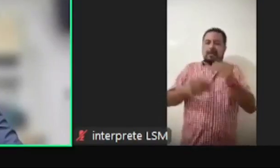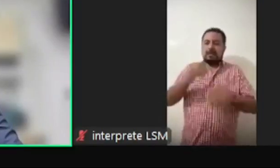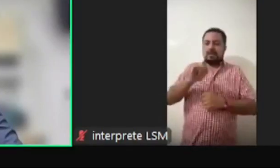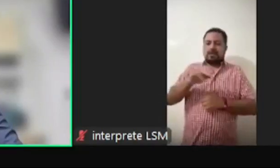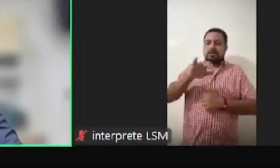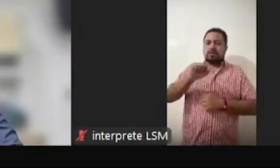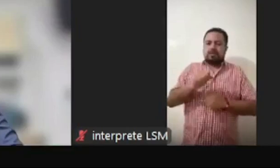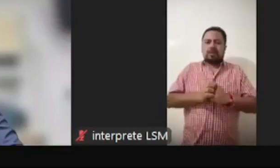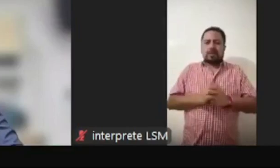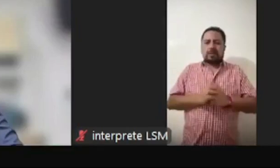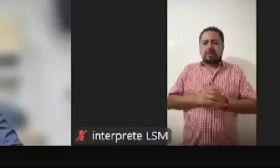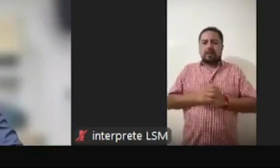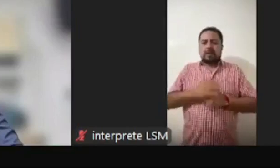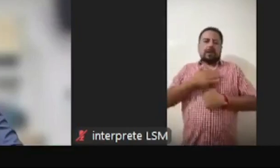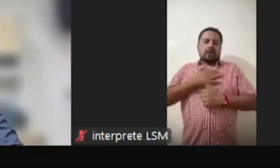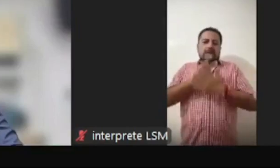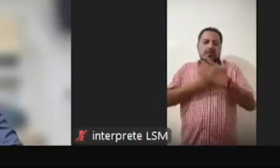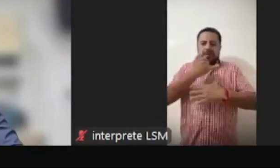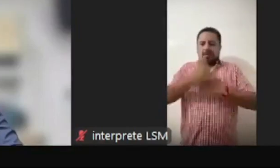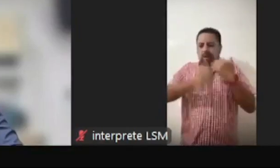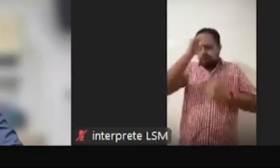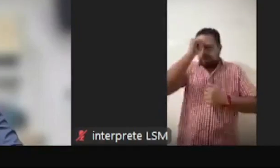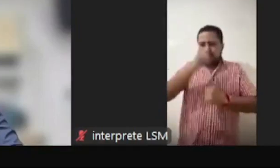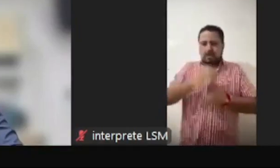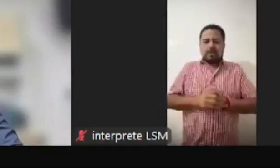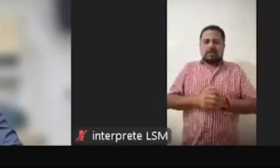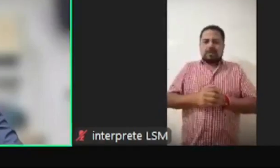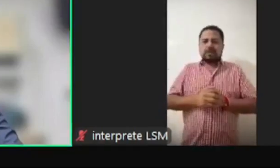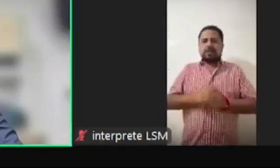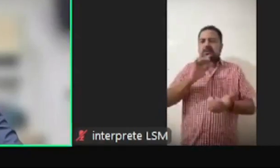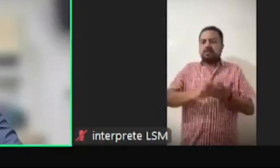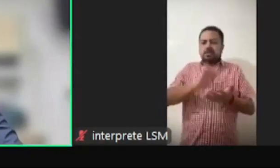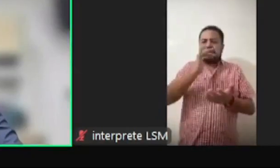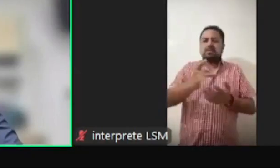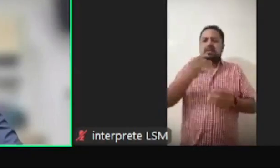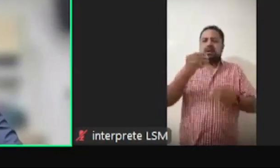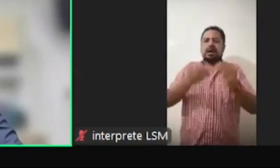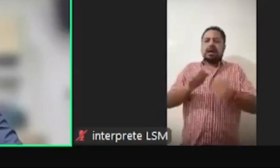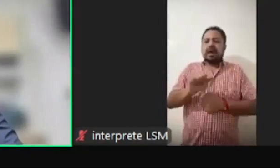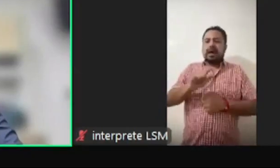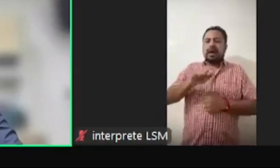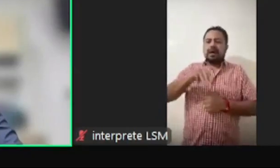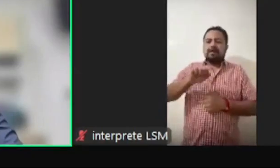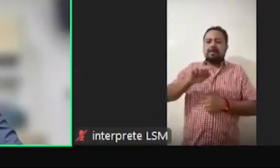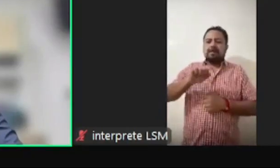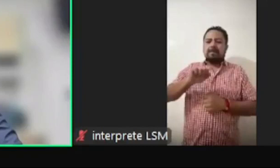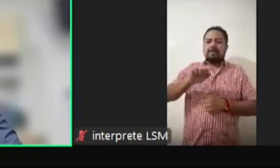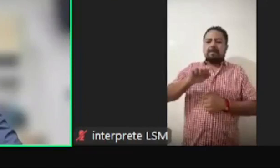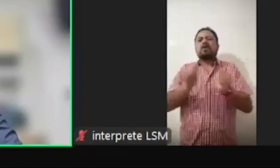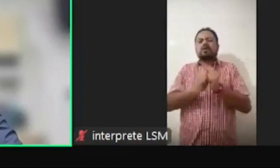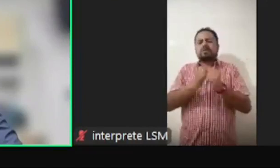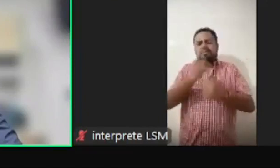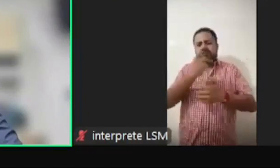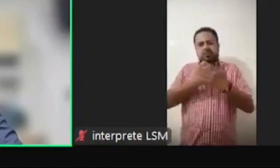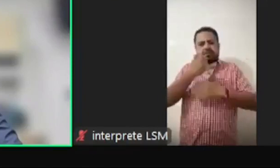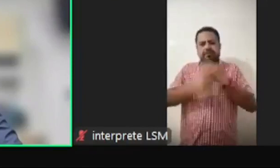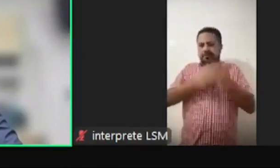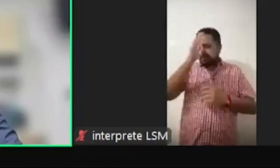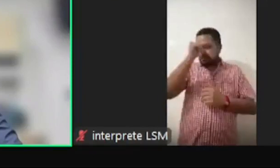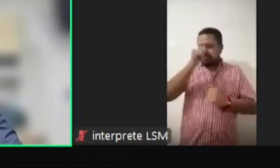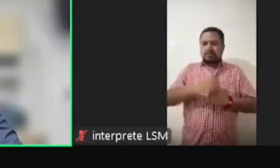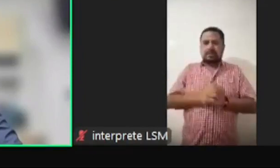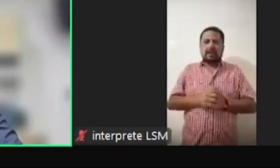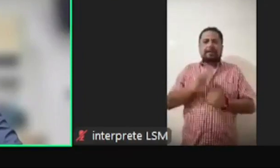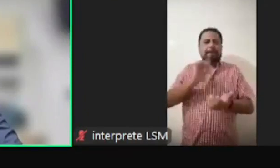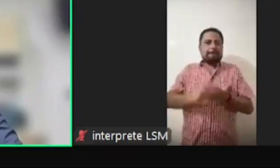Salgado. Es mi proyecto. Gracias, magistrado. Magistrada Almadelia Eugenio Alcaraz. Con el proyecto. Gracias,